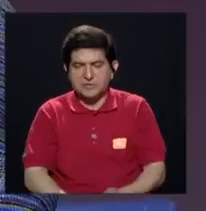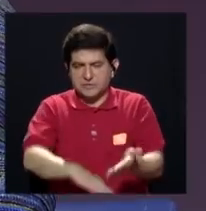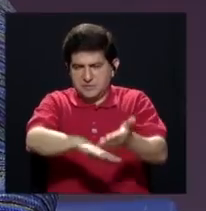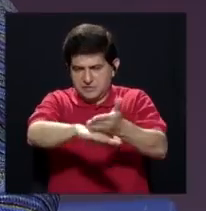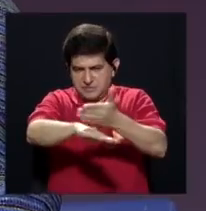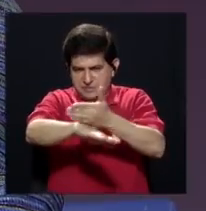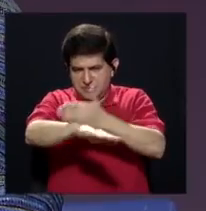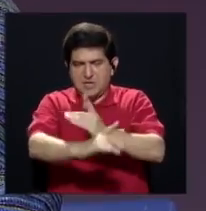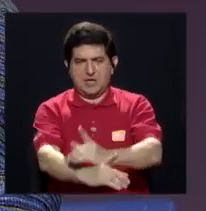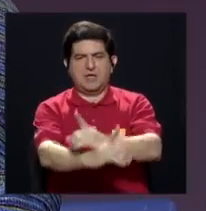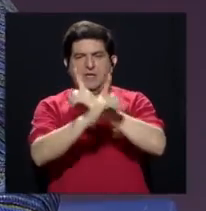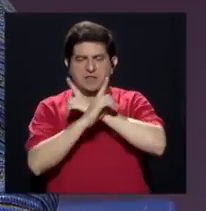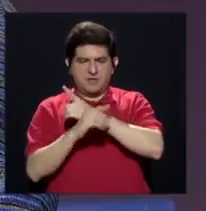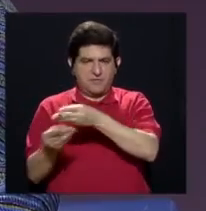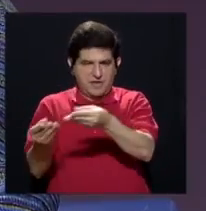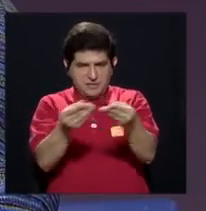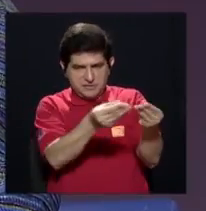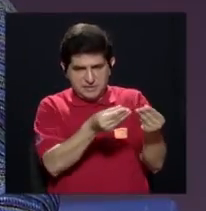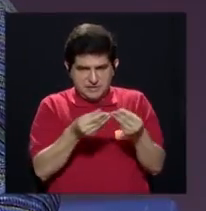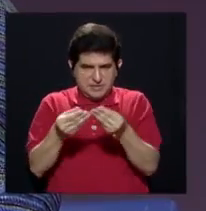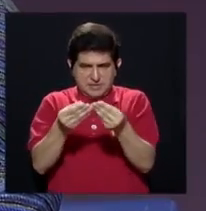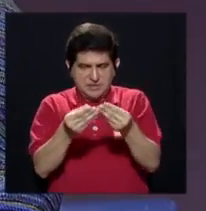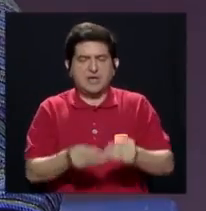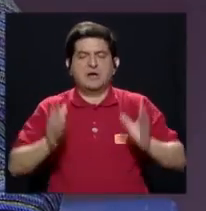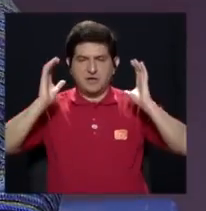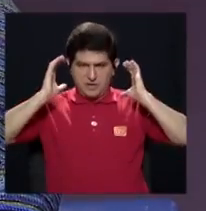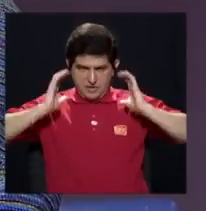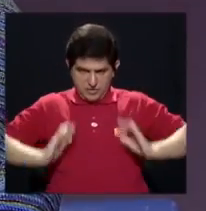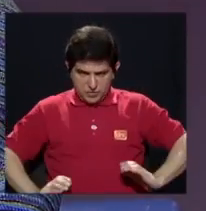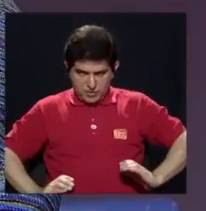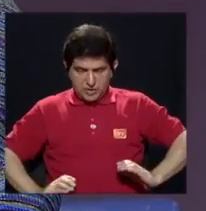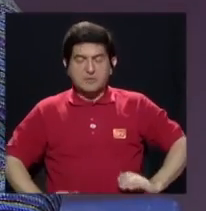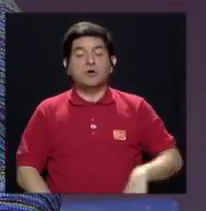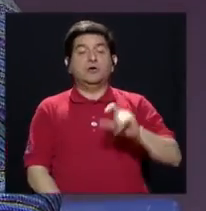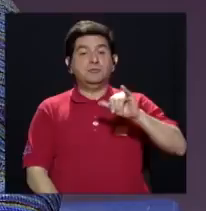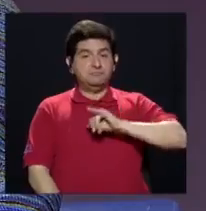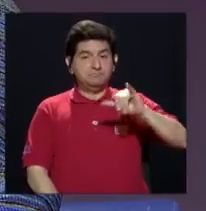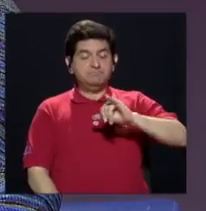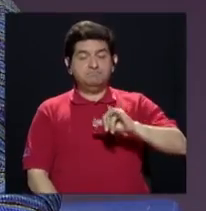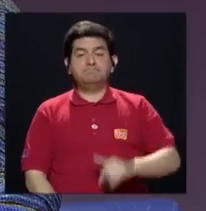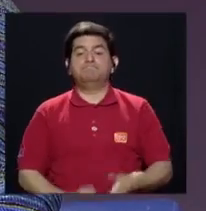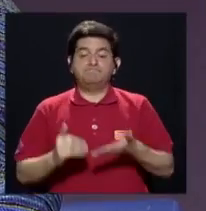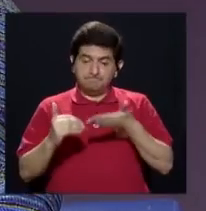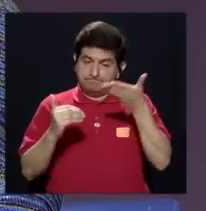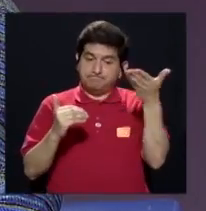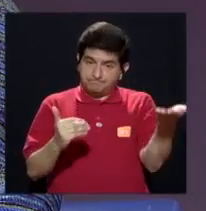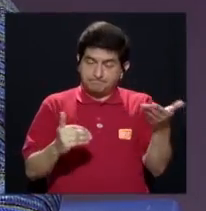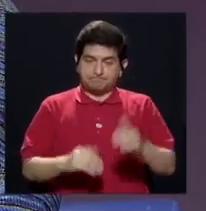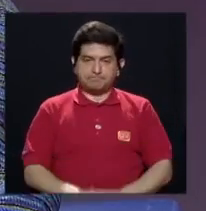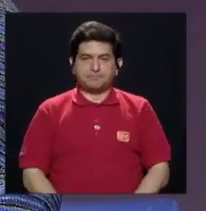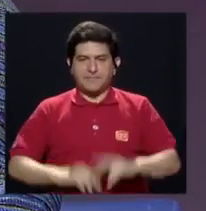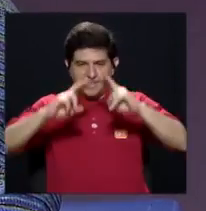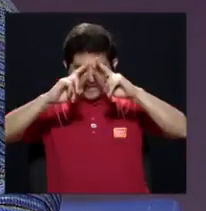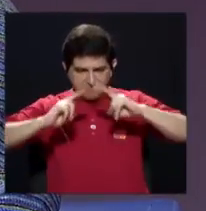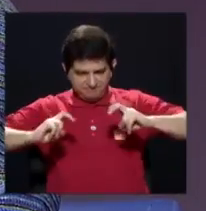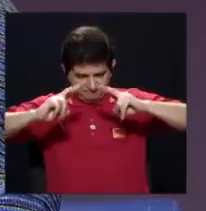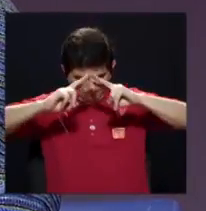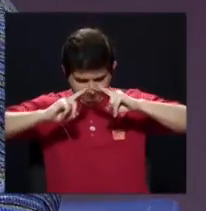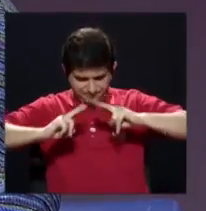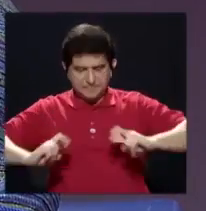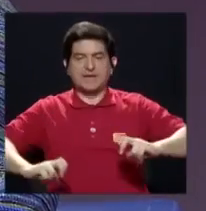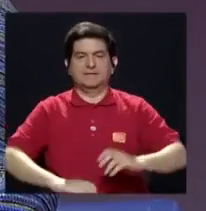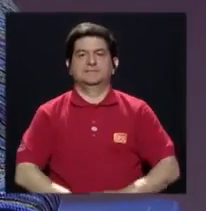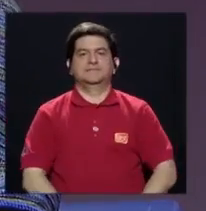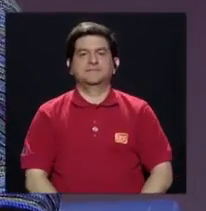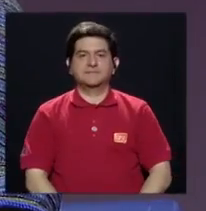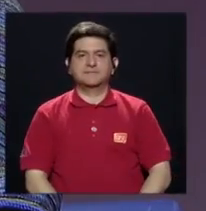y defensa de territorio cuerpo tierra es porque también tomamos elementos eh de análisis eh